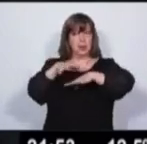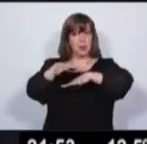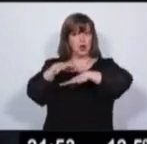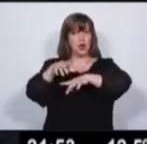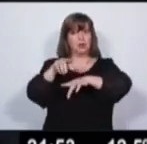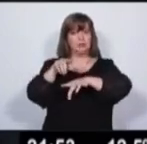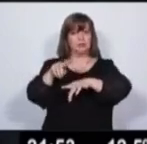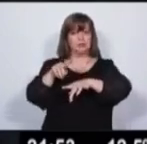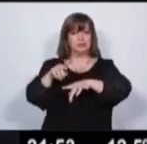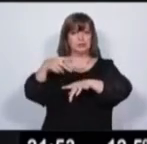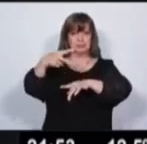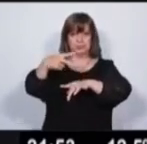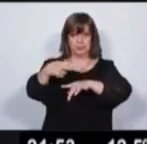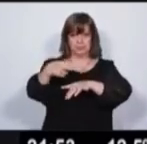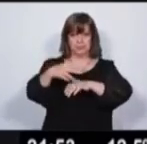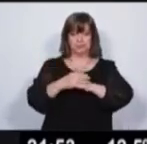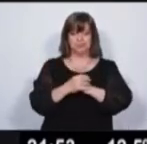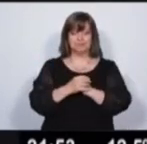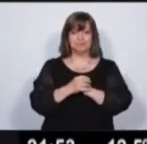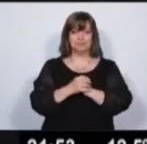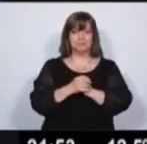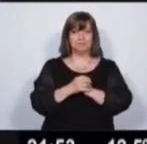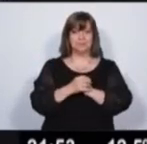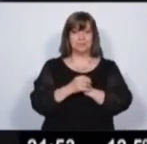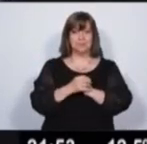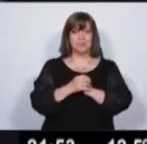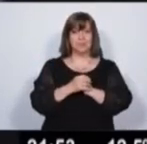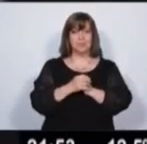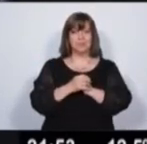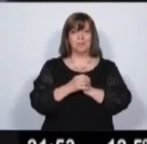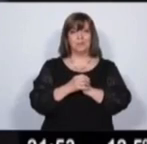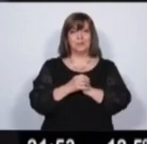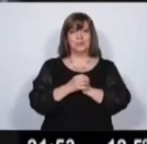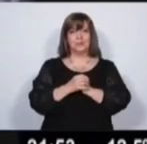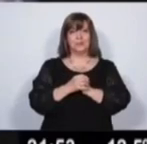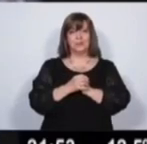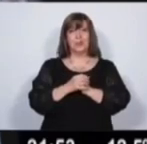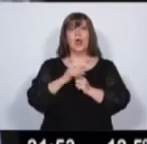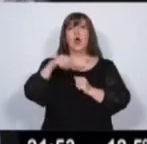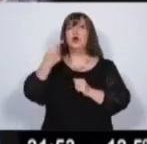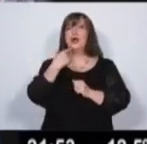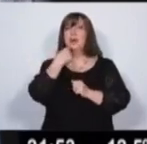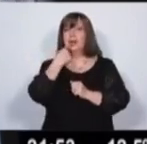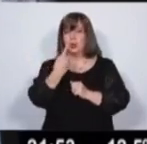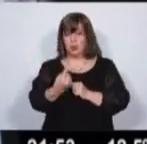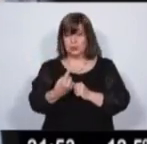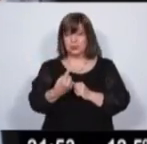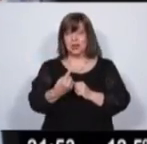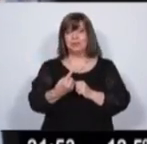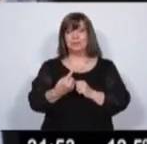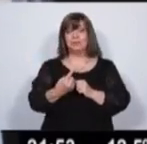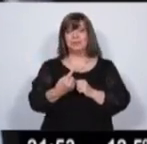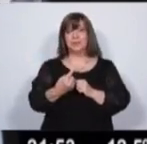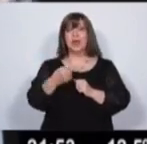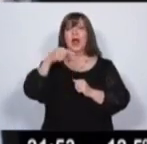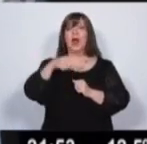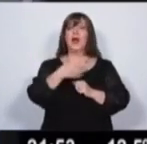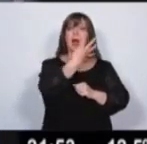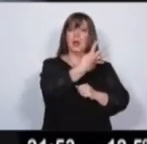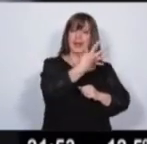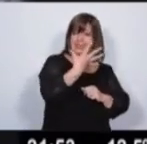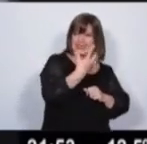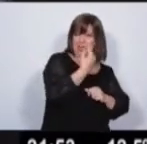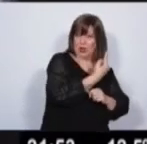debemos potenciar también el candidato por esta respuesta y pasamos ahora a otra pregunta recordándoles previamente que tienen